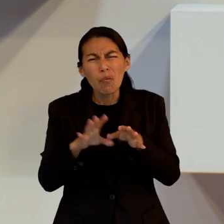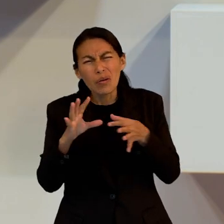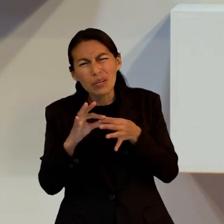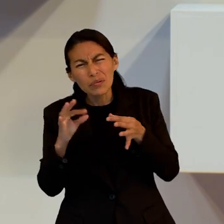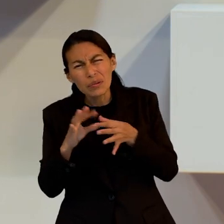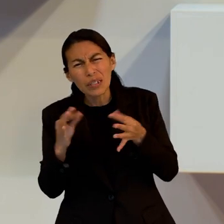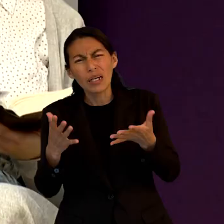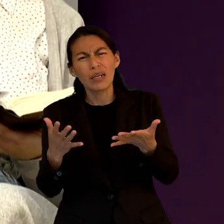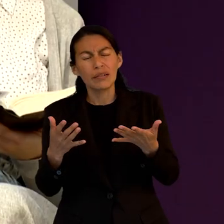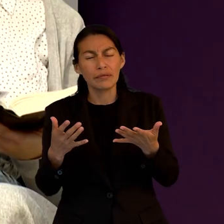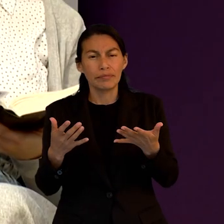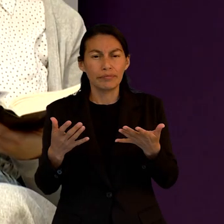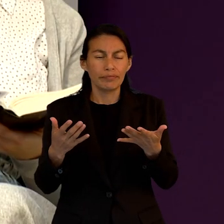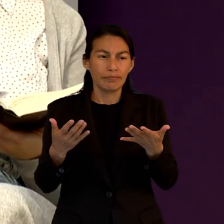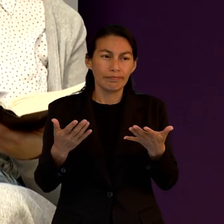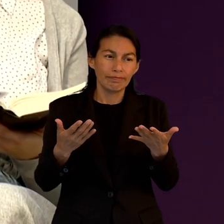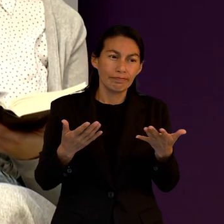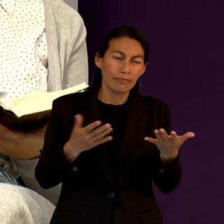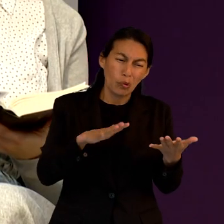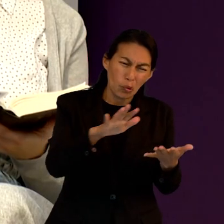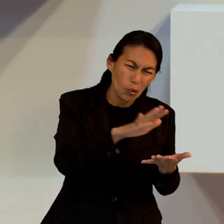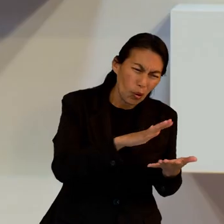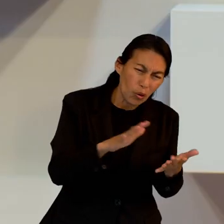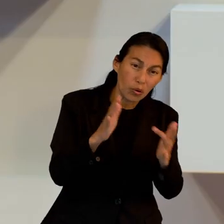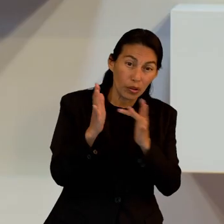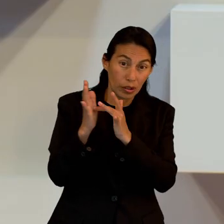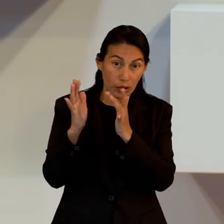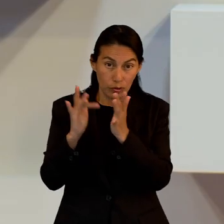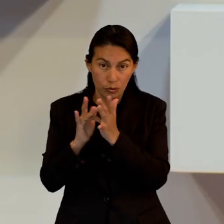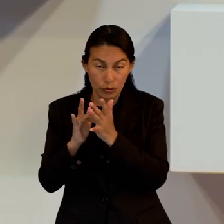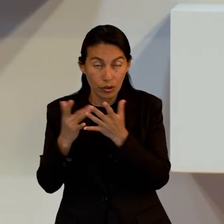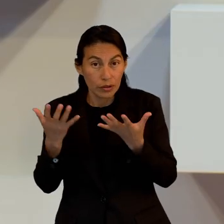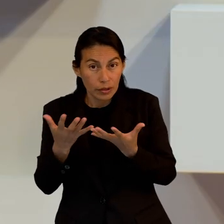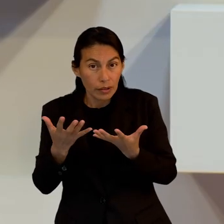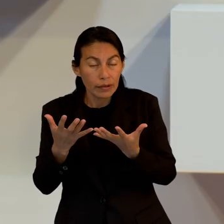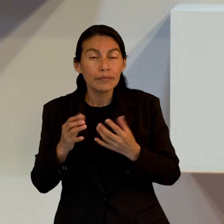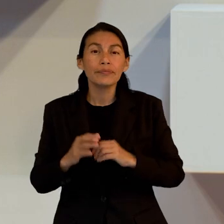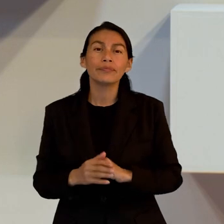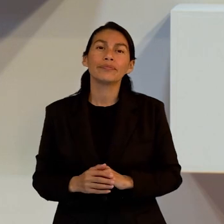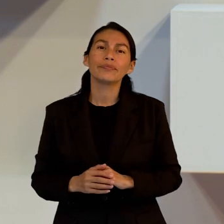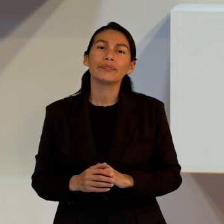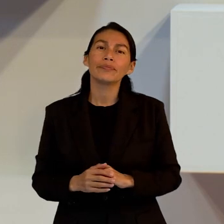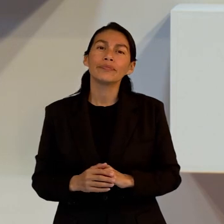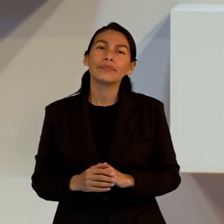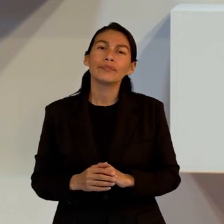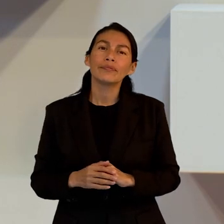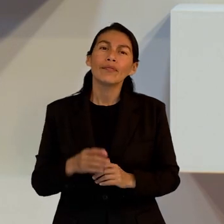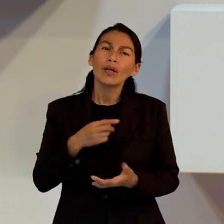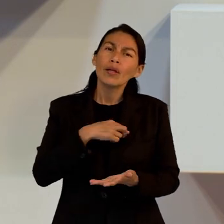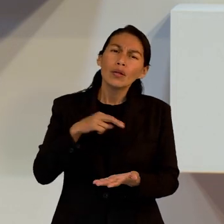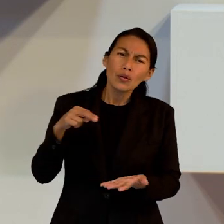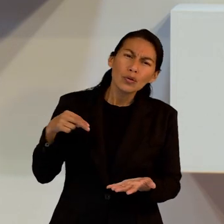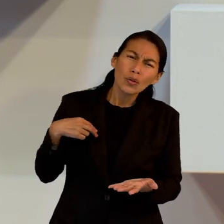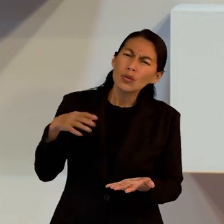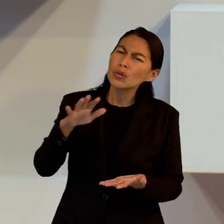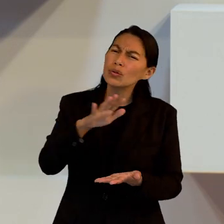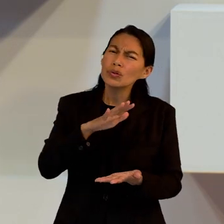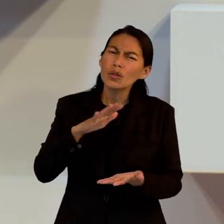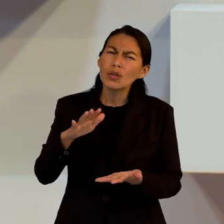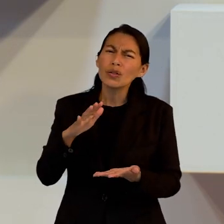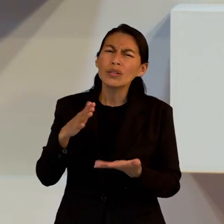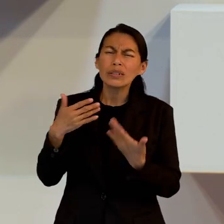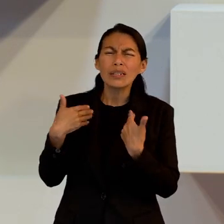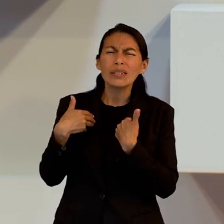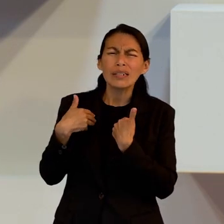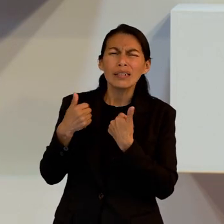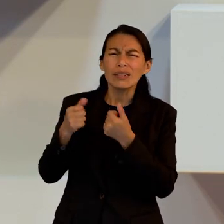estos estos procesos estos caminos que tuvo jesús hasta que podemos entonces percibir